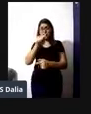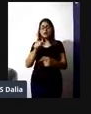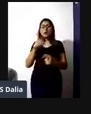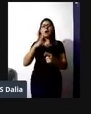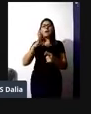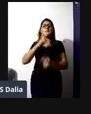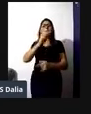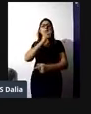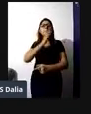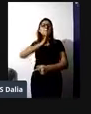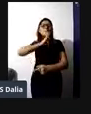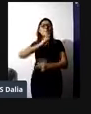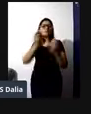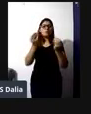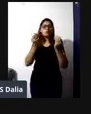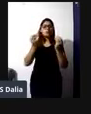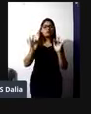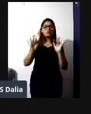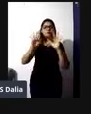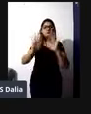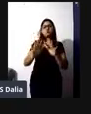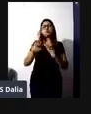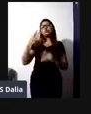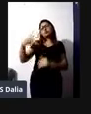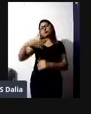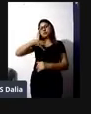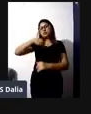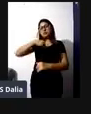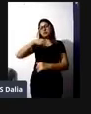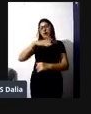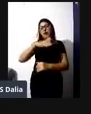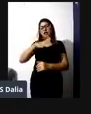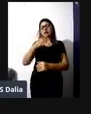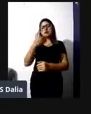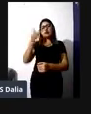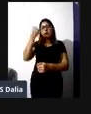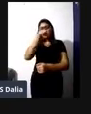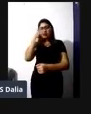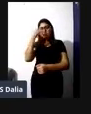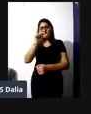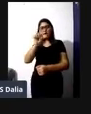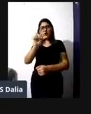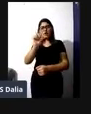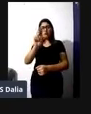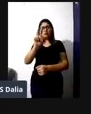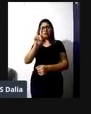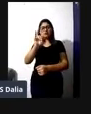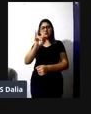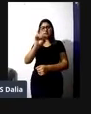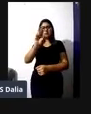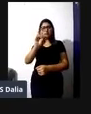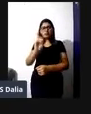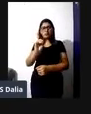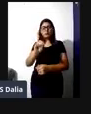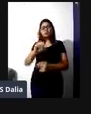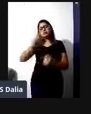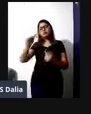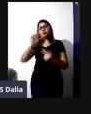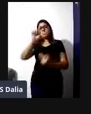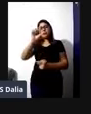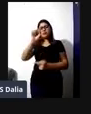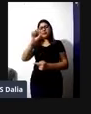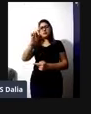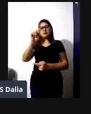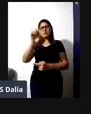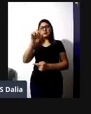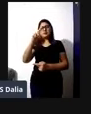papás que sus niños tienen autismo y Asperger, y hablaban justamente de ese tema, ¿no? ¿Qué pasa con